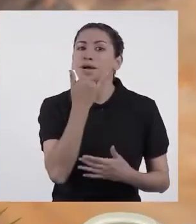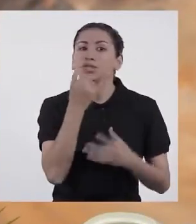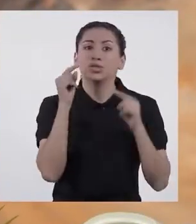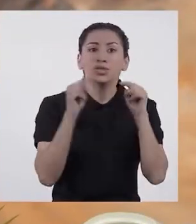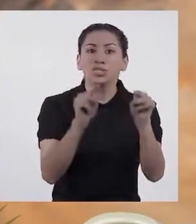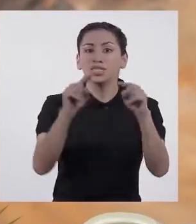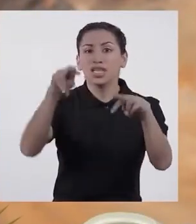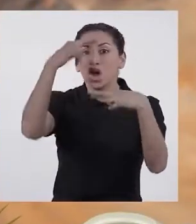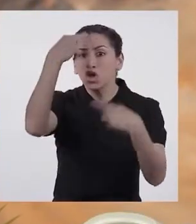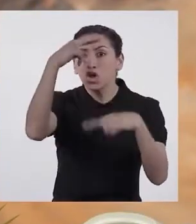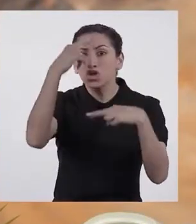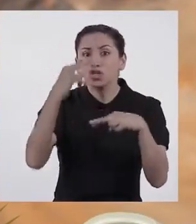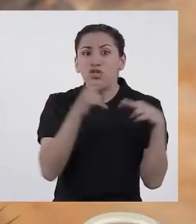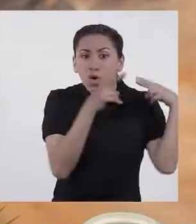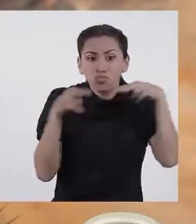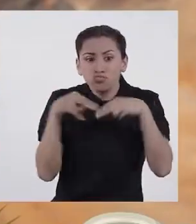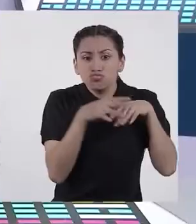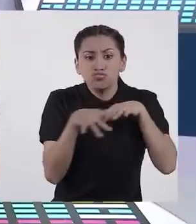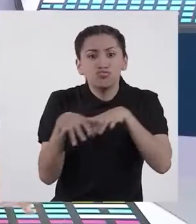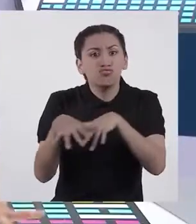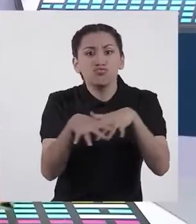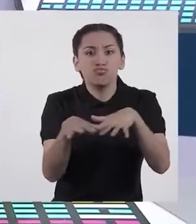en la noticia del huaico?